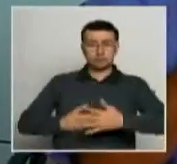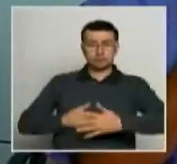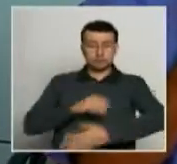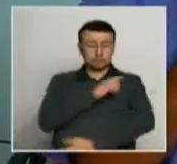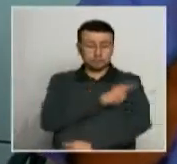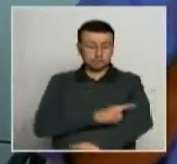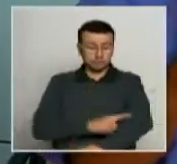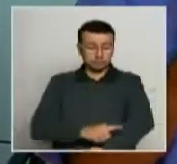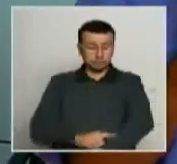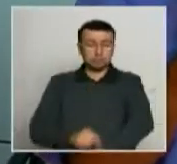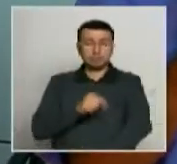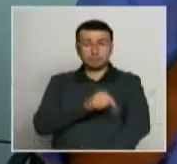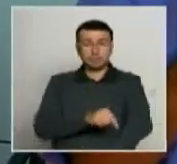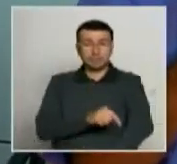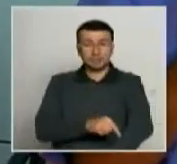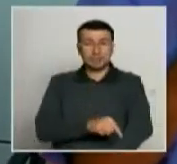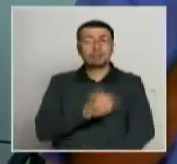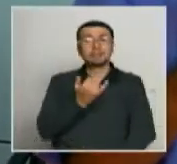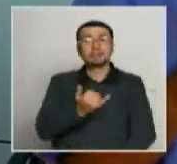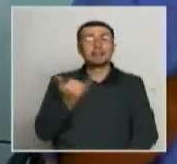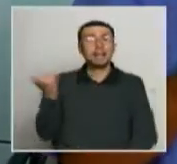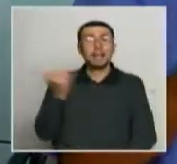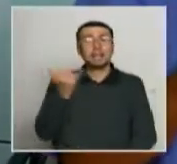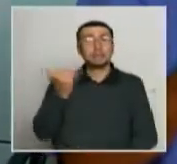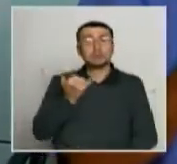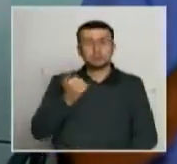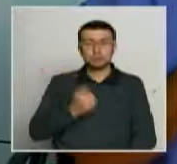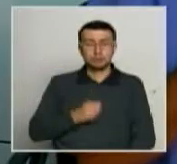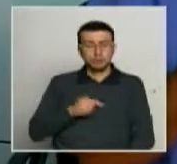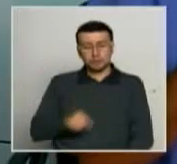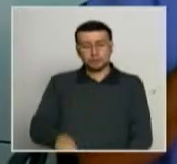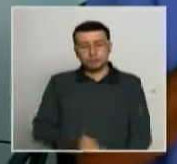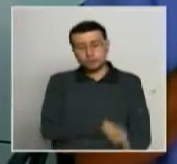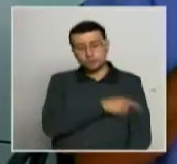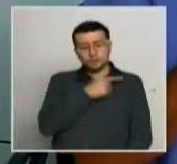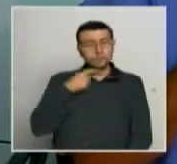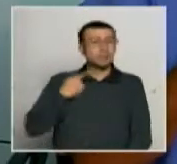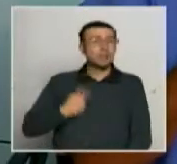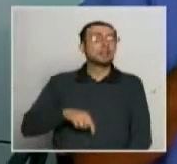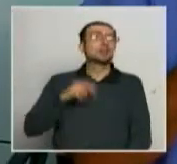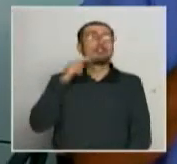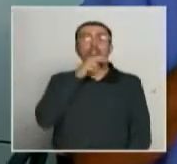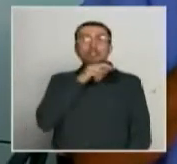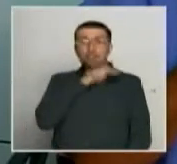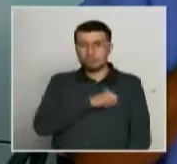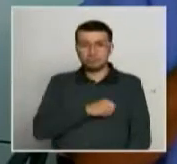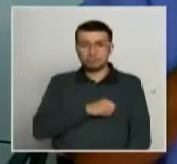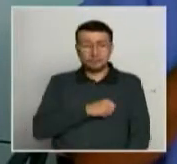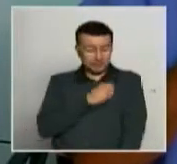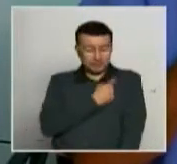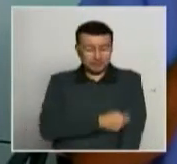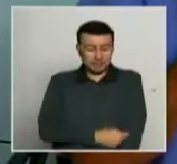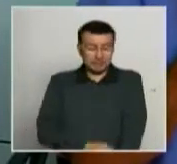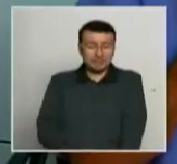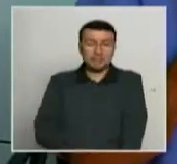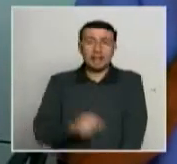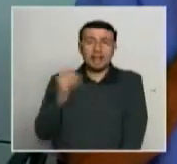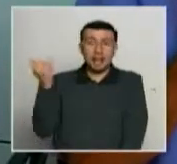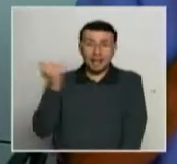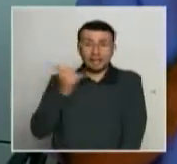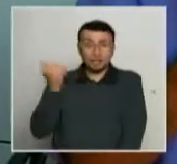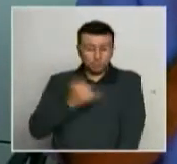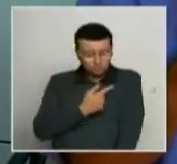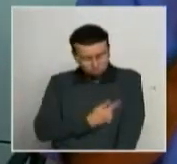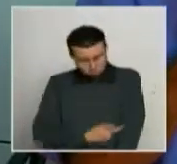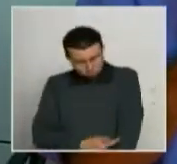venas. Las venas son las que recogen la sangre que lleva poco oxígeno o muy poco oxígeno de los